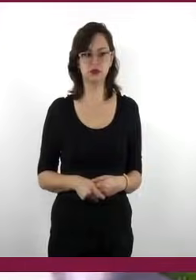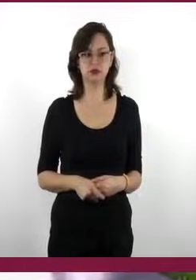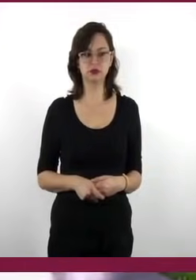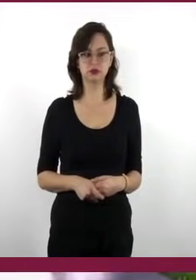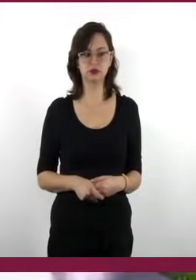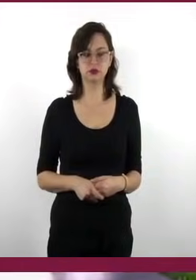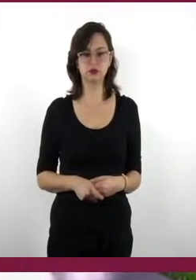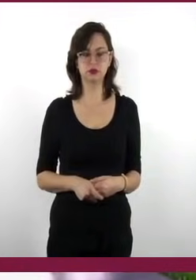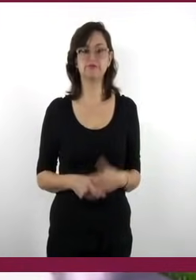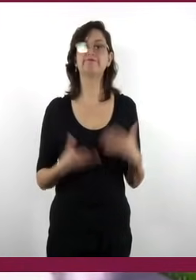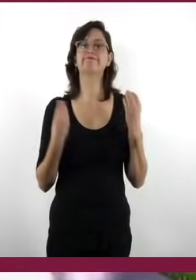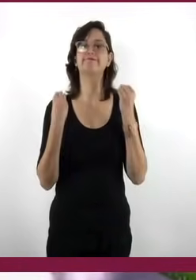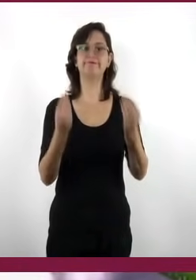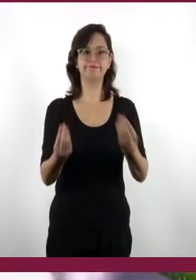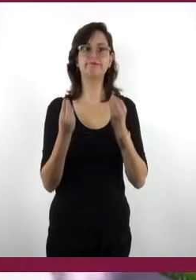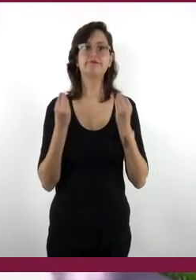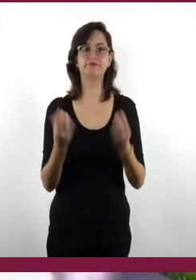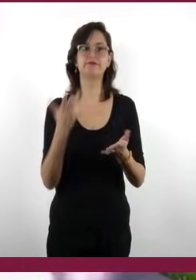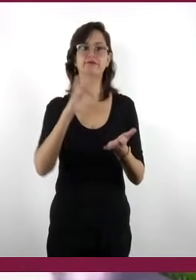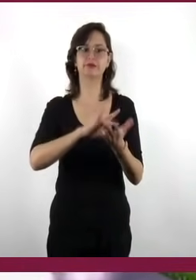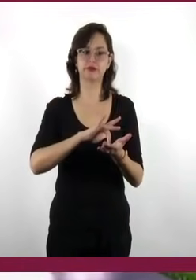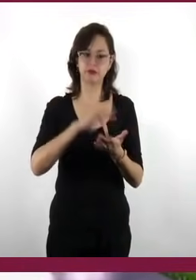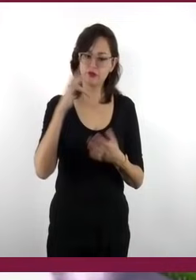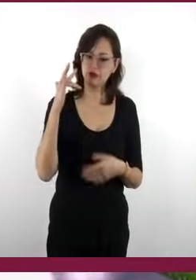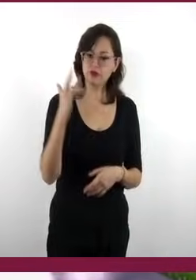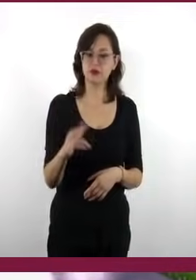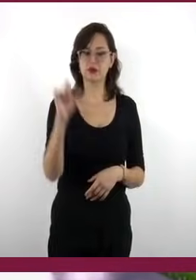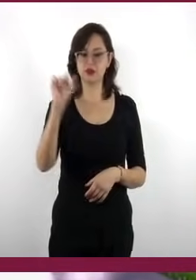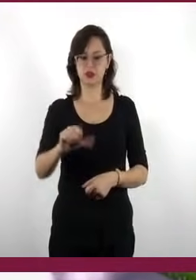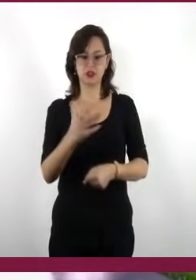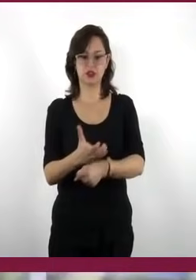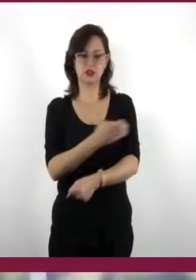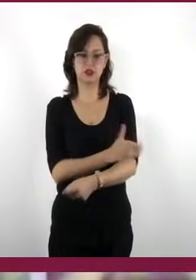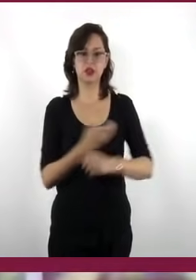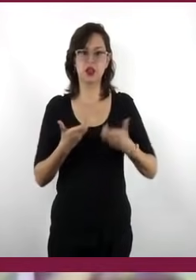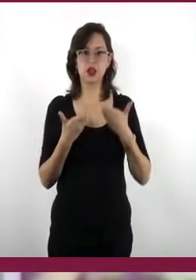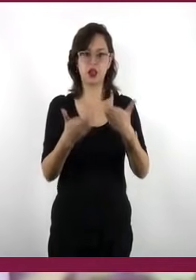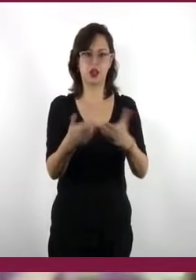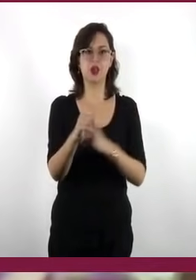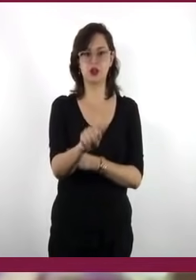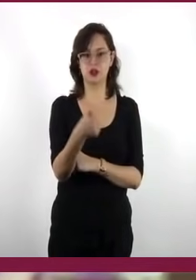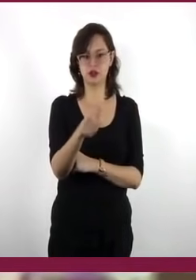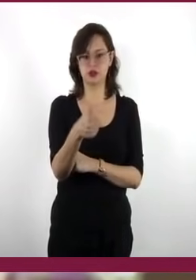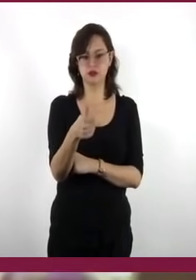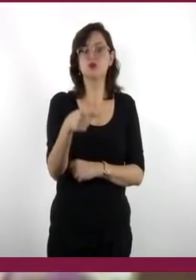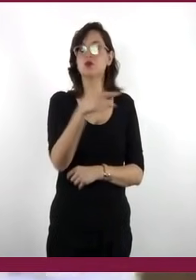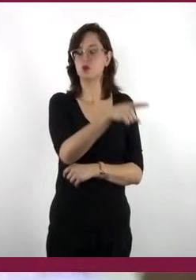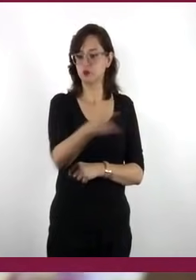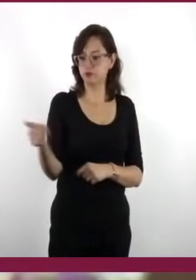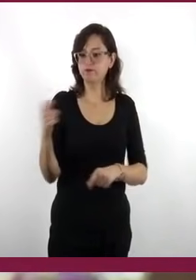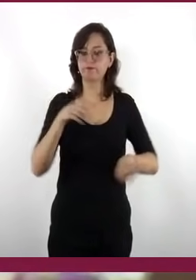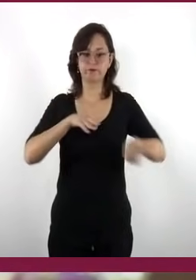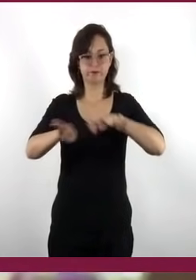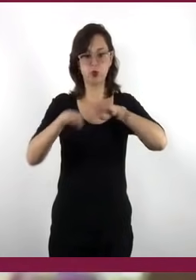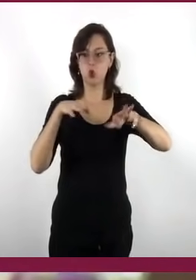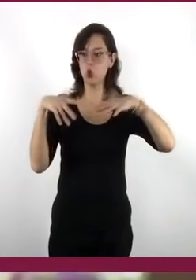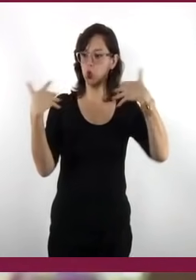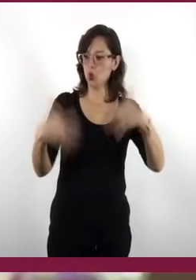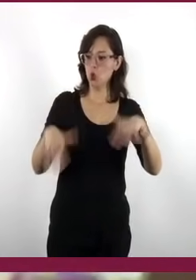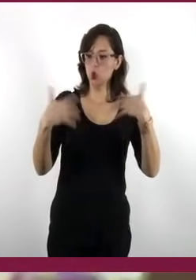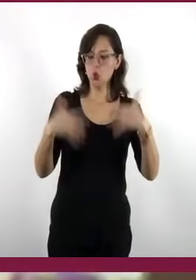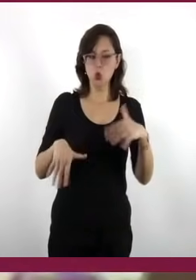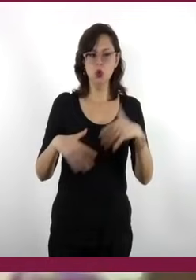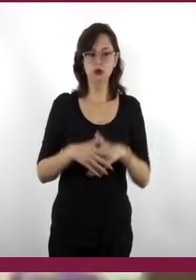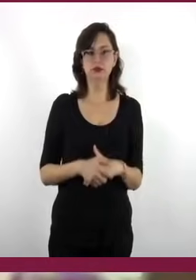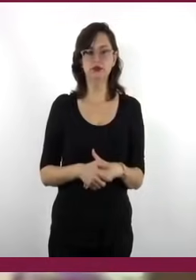No saben cuánto les agradezco que nos hayan acompañado a Calle 11. La verdad es que lo que están haciendo inspira. Y